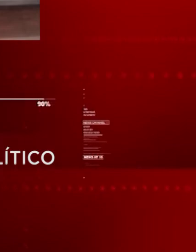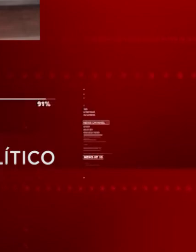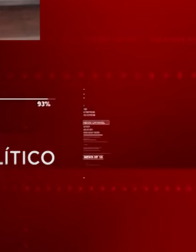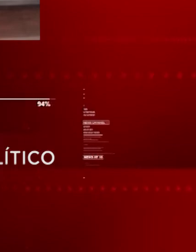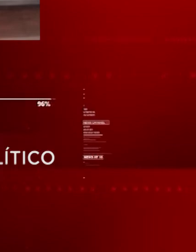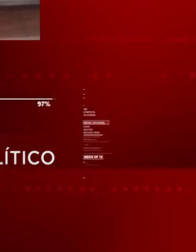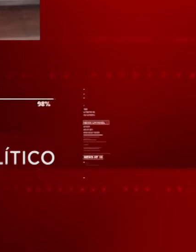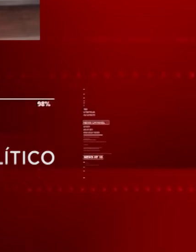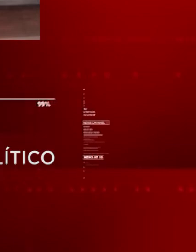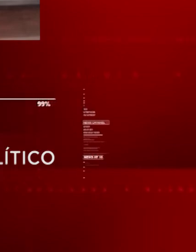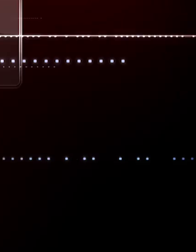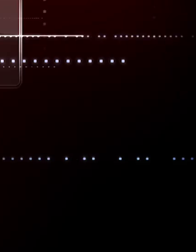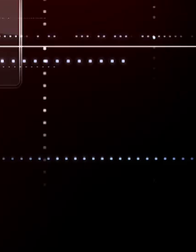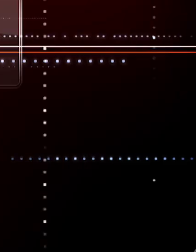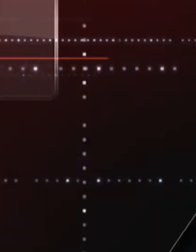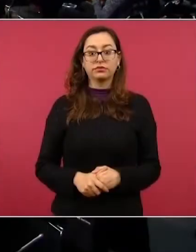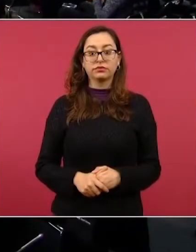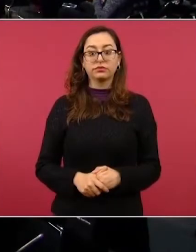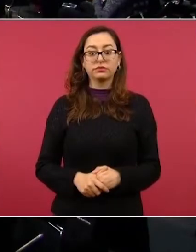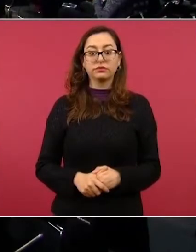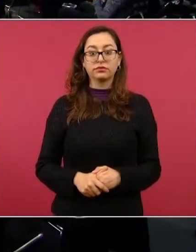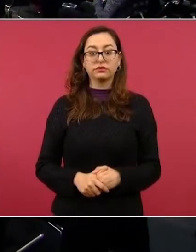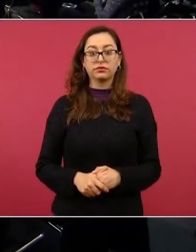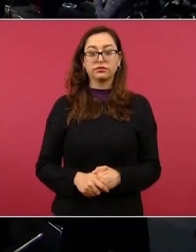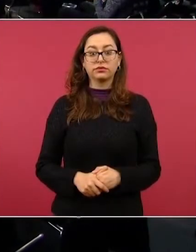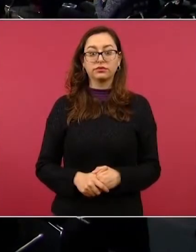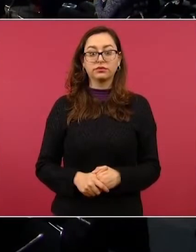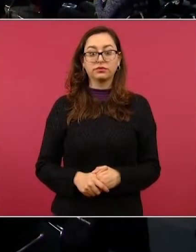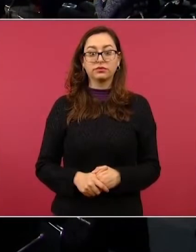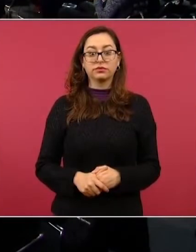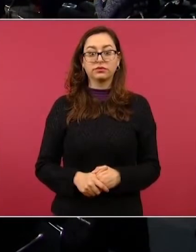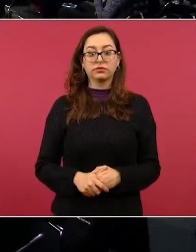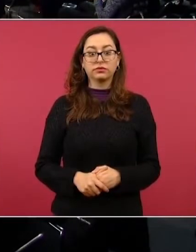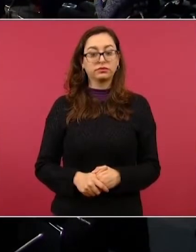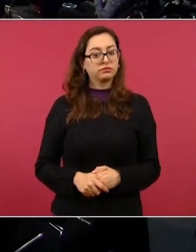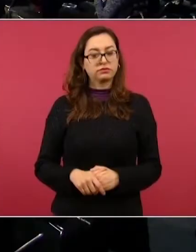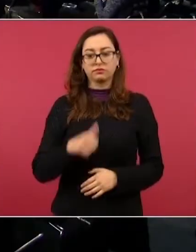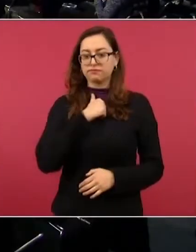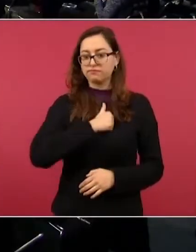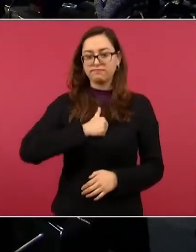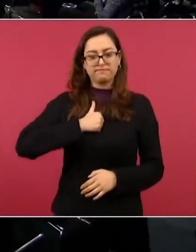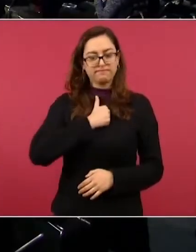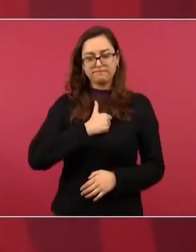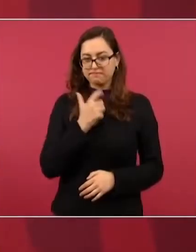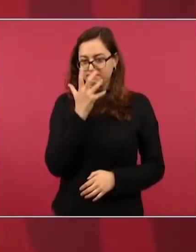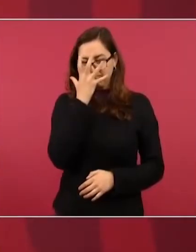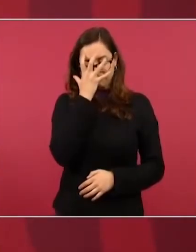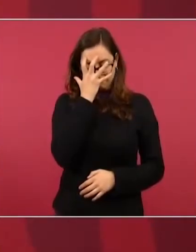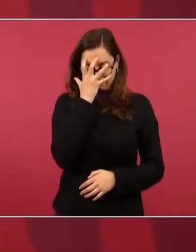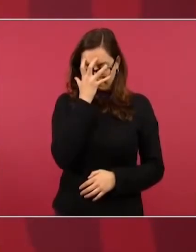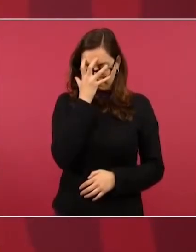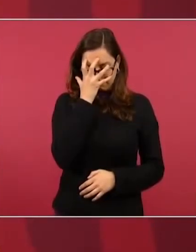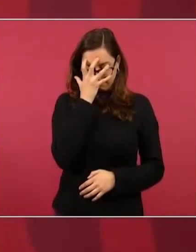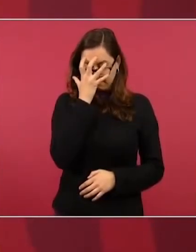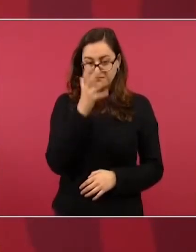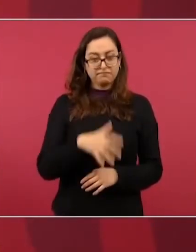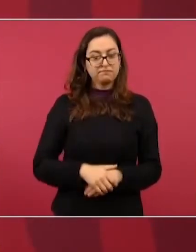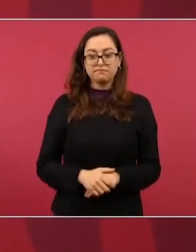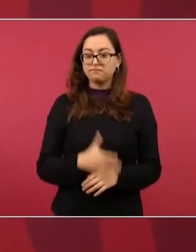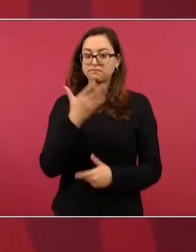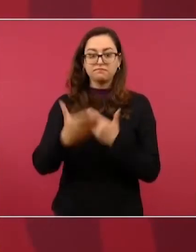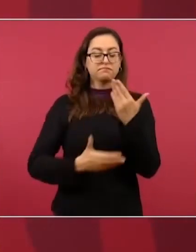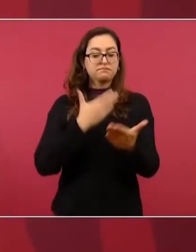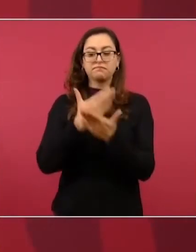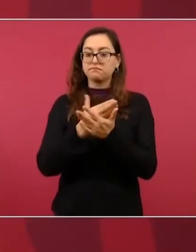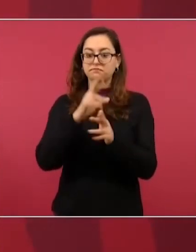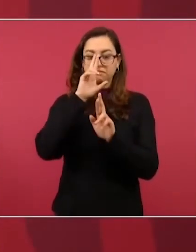tema. Para nada. Luis Estrada Estrafón y su equipo han seguido analizando las mañaneras y trabajan en la segunda parte